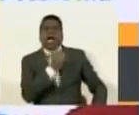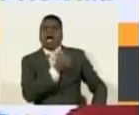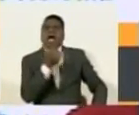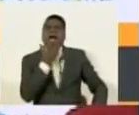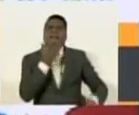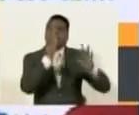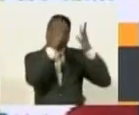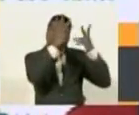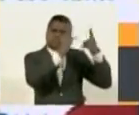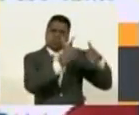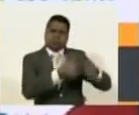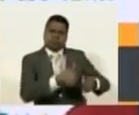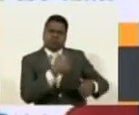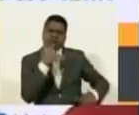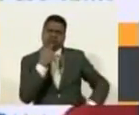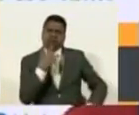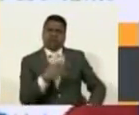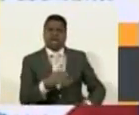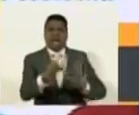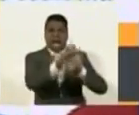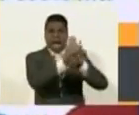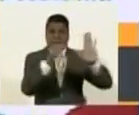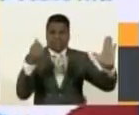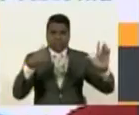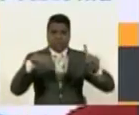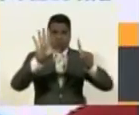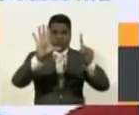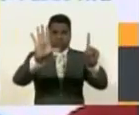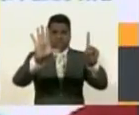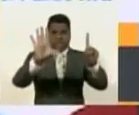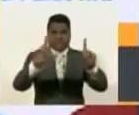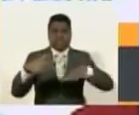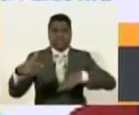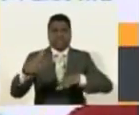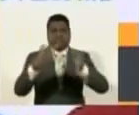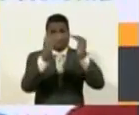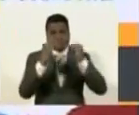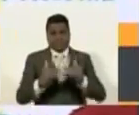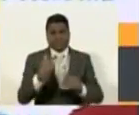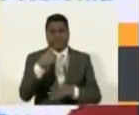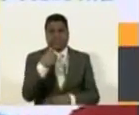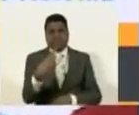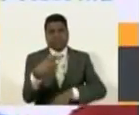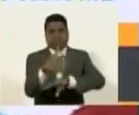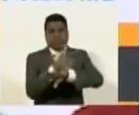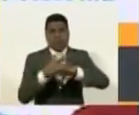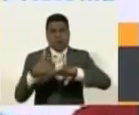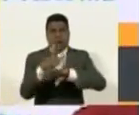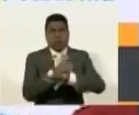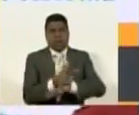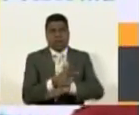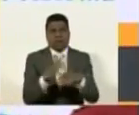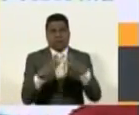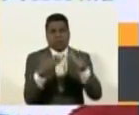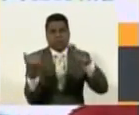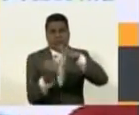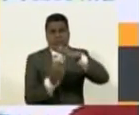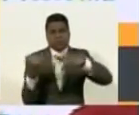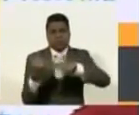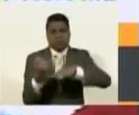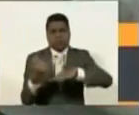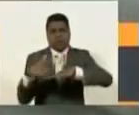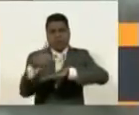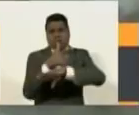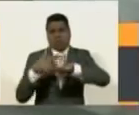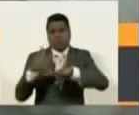veredicto. Artículo 6. El gobierno de la República Bolivariana de Venezuela y de las entidades políticas que la componen